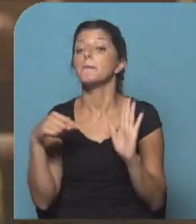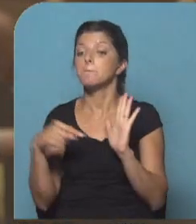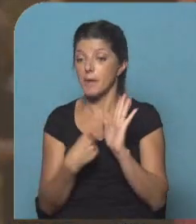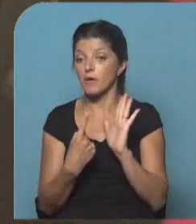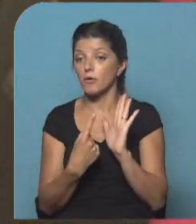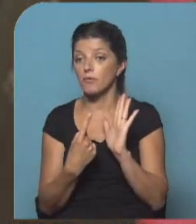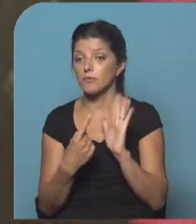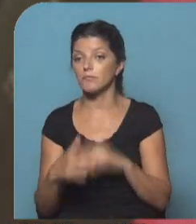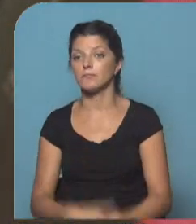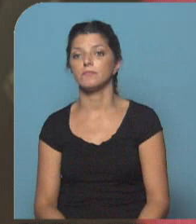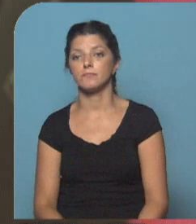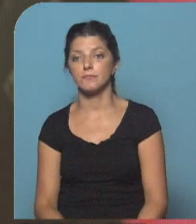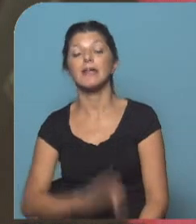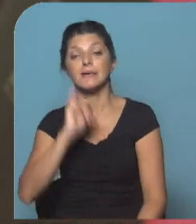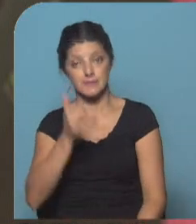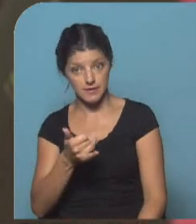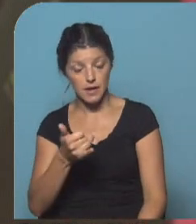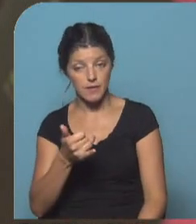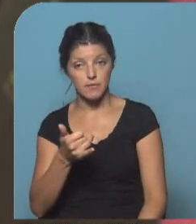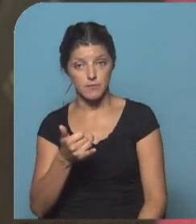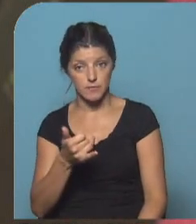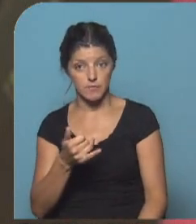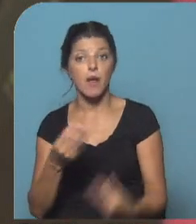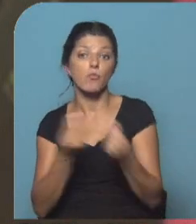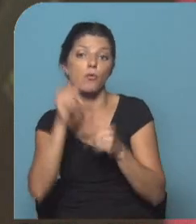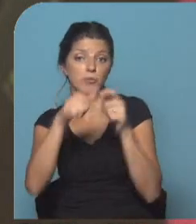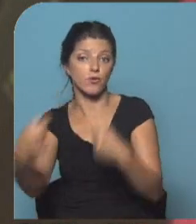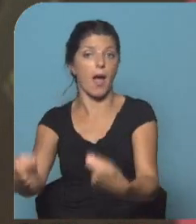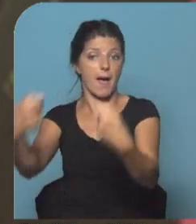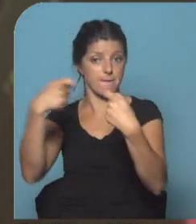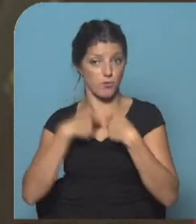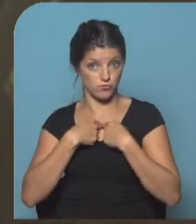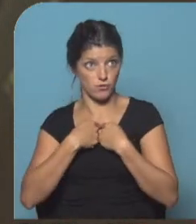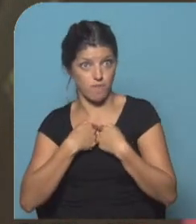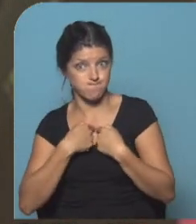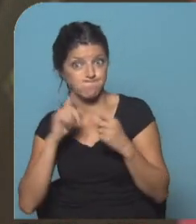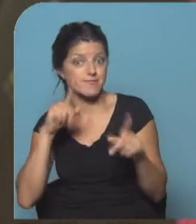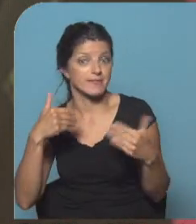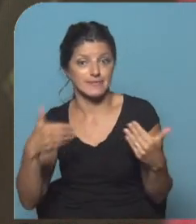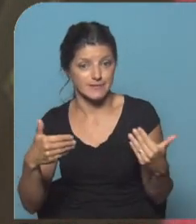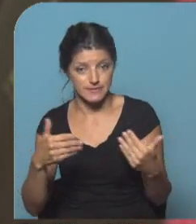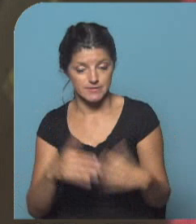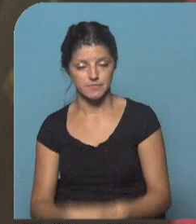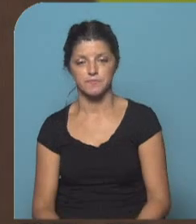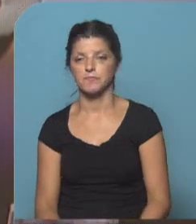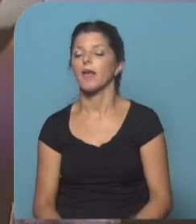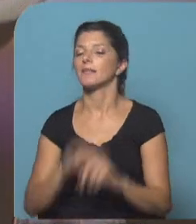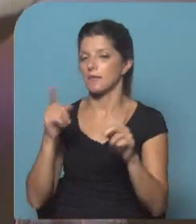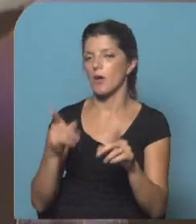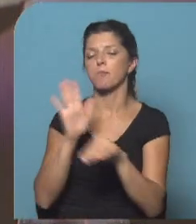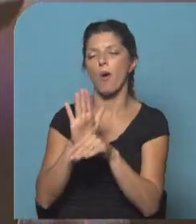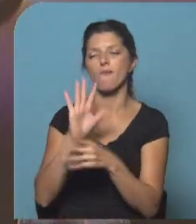sí para llegar a una cantidad interesante de gente dentro de Cataluña. No sabemos bien. También para advertirle al